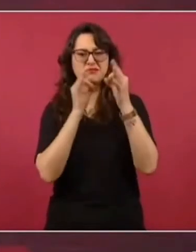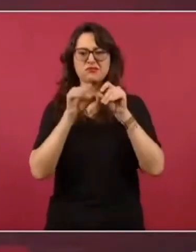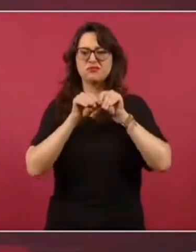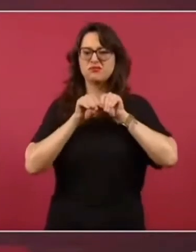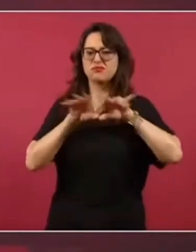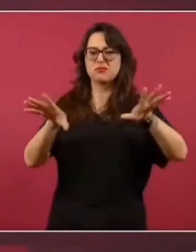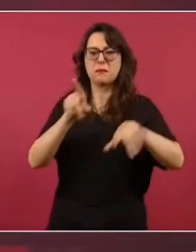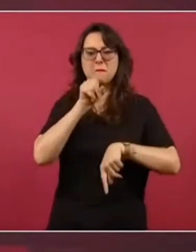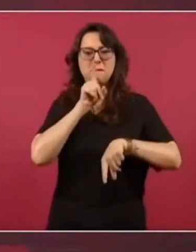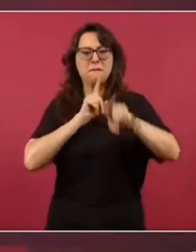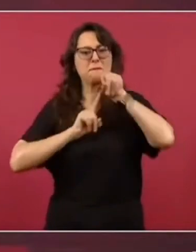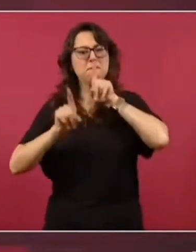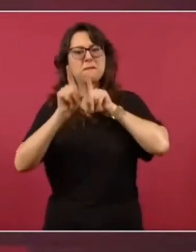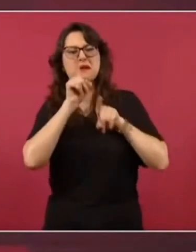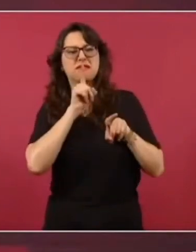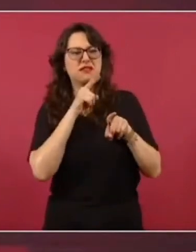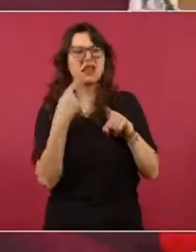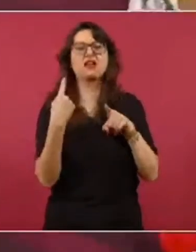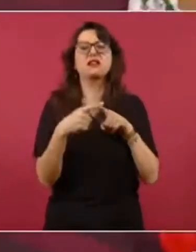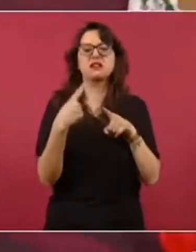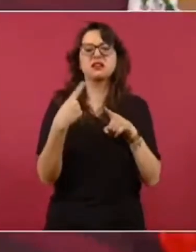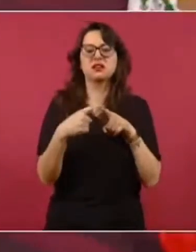Hay